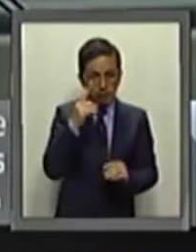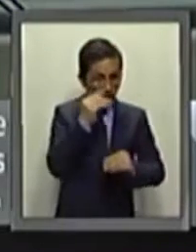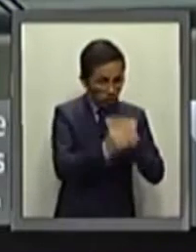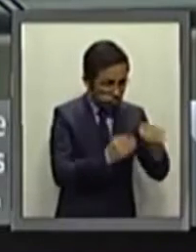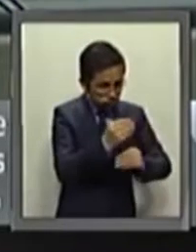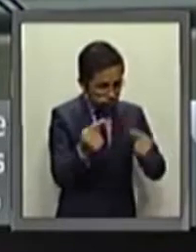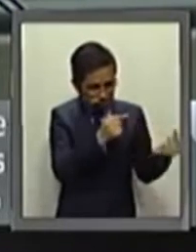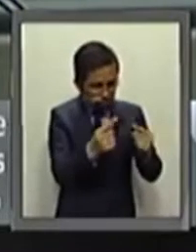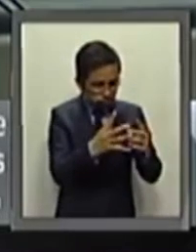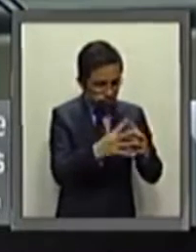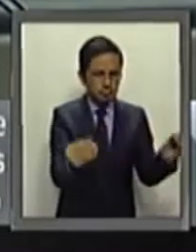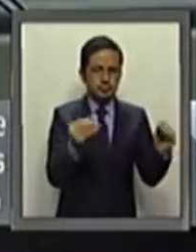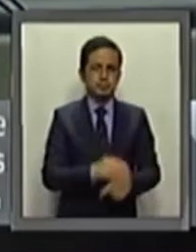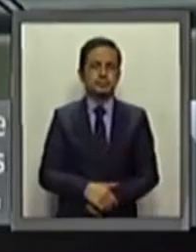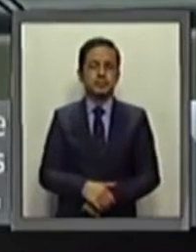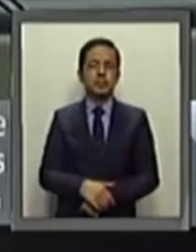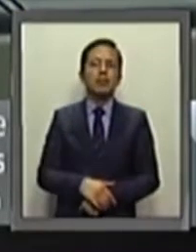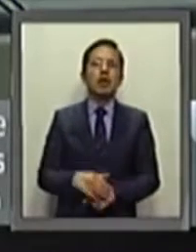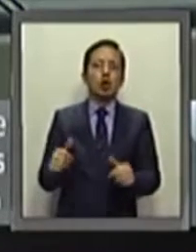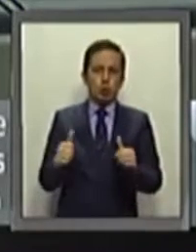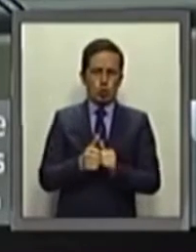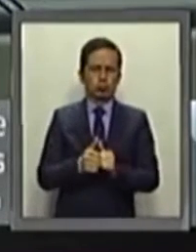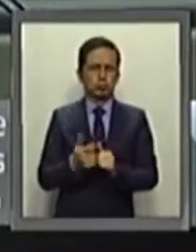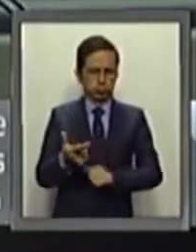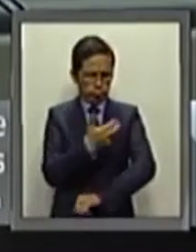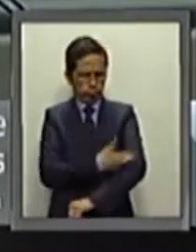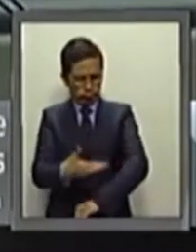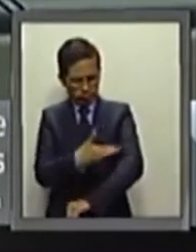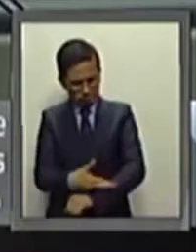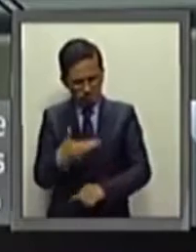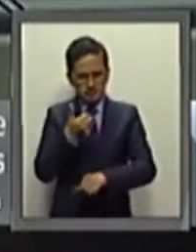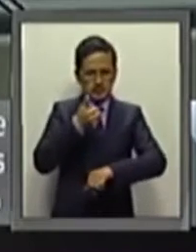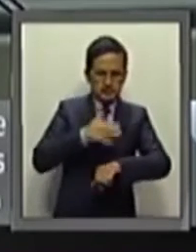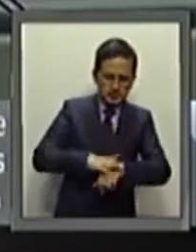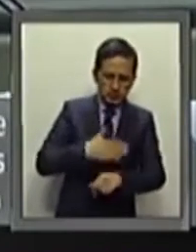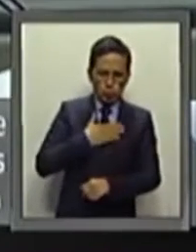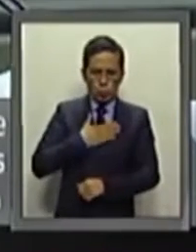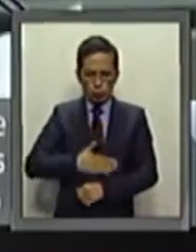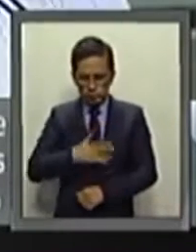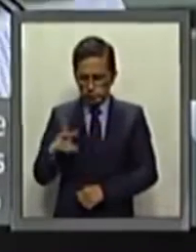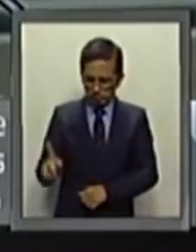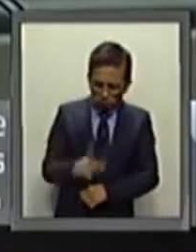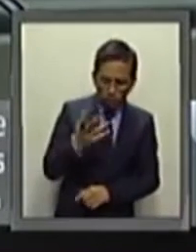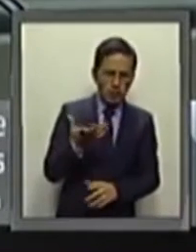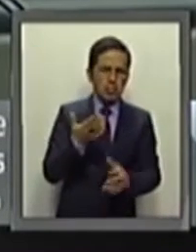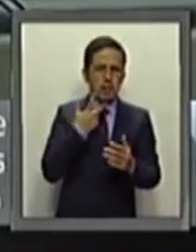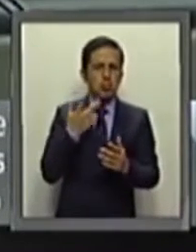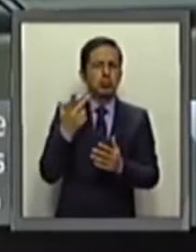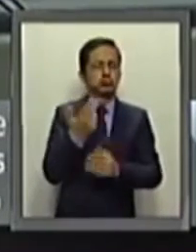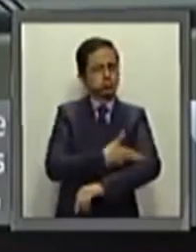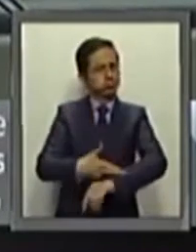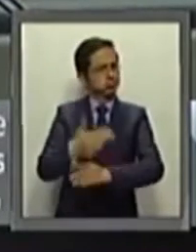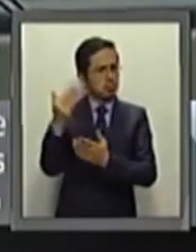MACS, sobre la debida mejora regulatoria para la administración pública, la justicia cívica e itinerante,